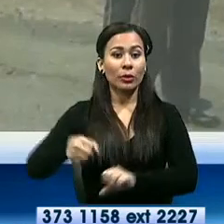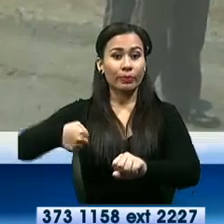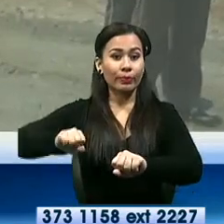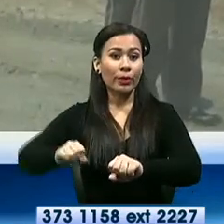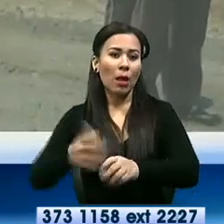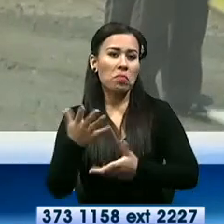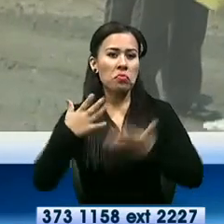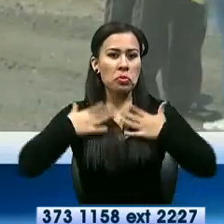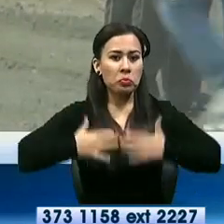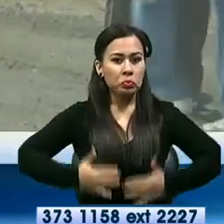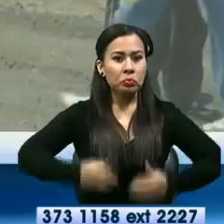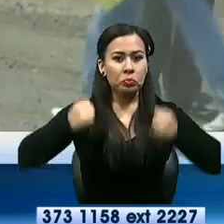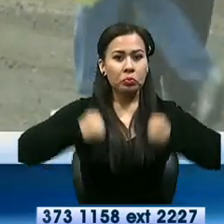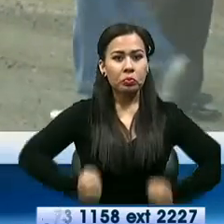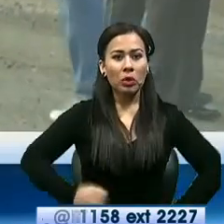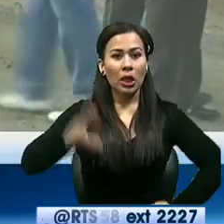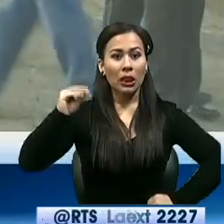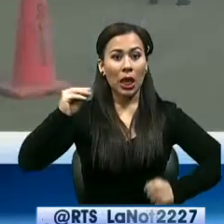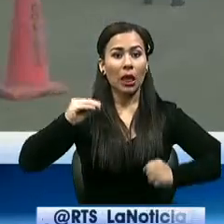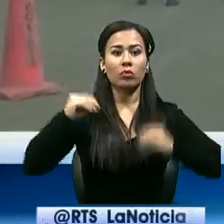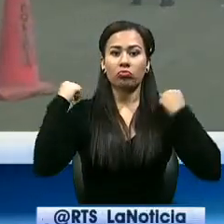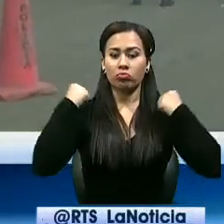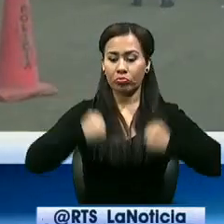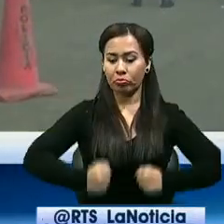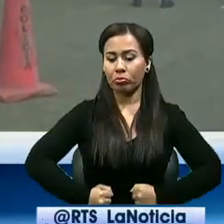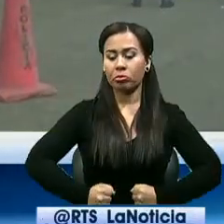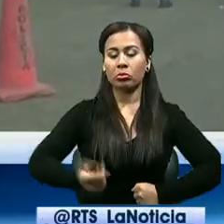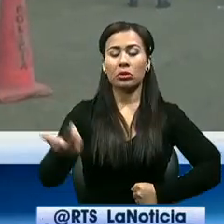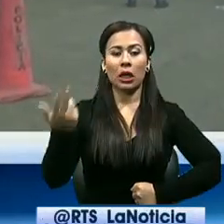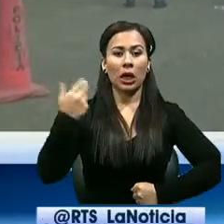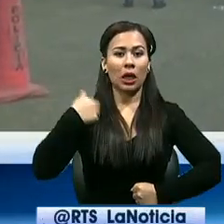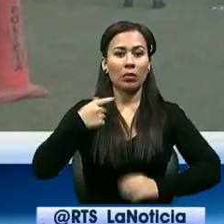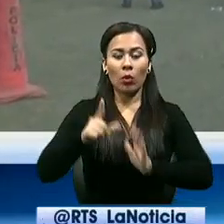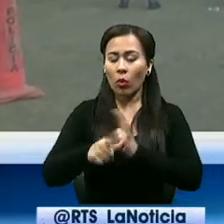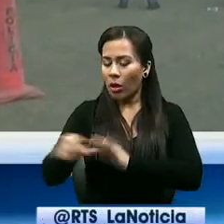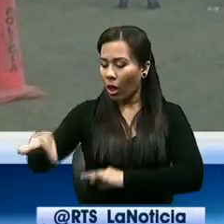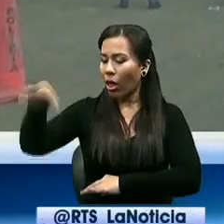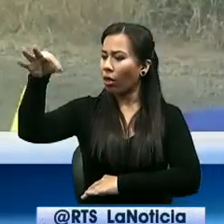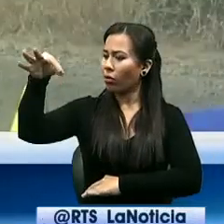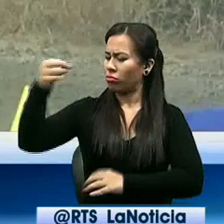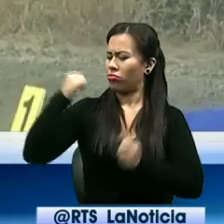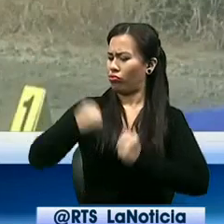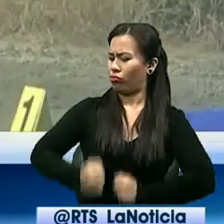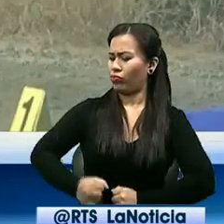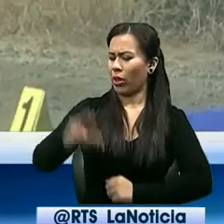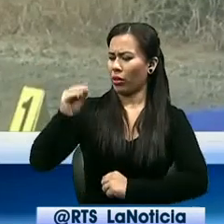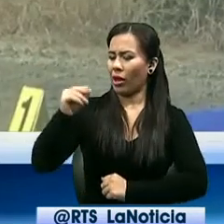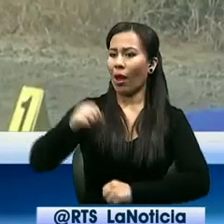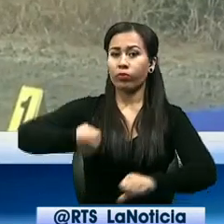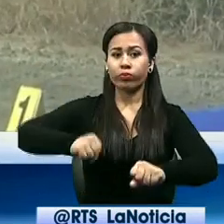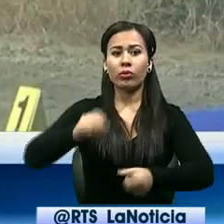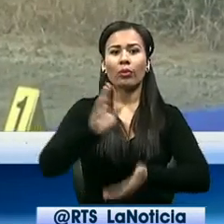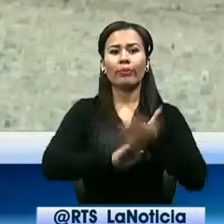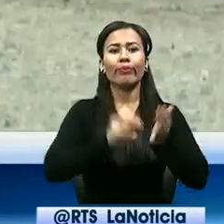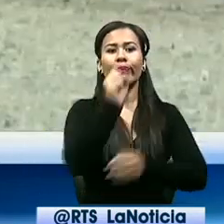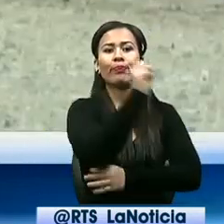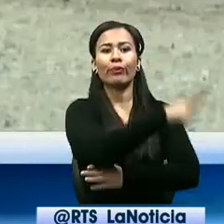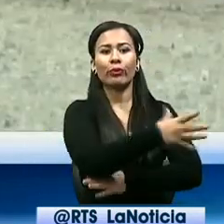un buzo negro, y lo que encontramos después fue el buzo negro en los matorrales, y la motocicleta abandonada,